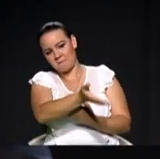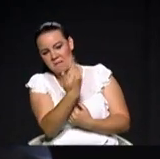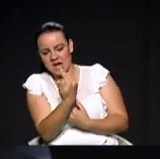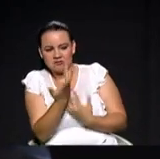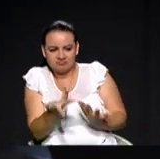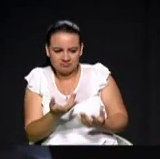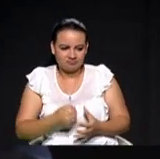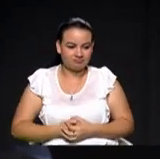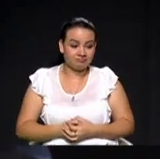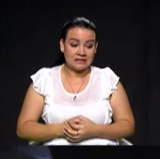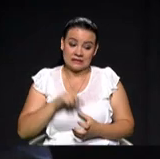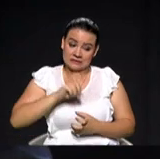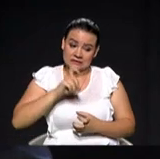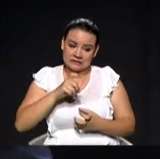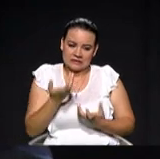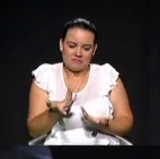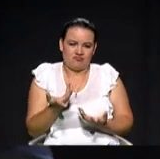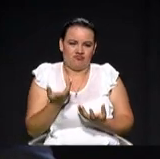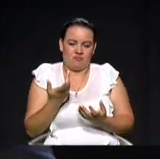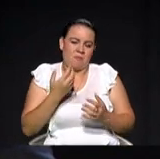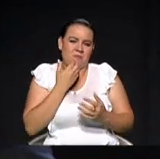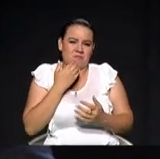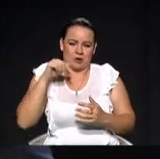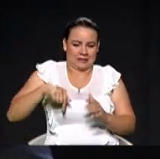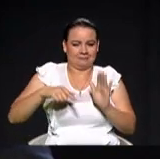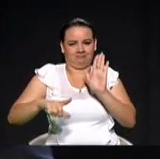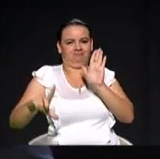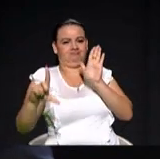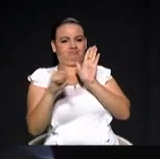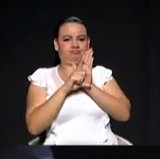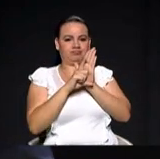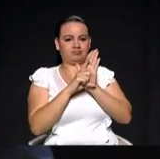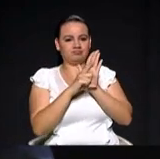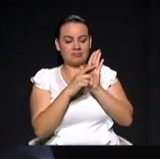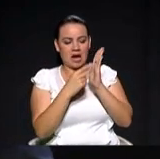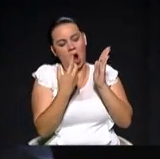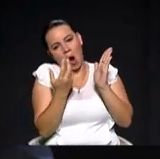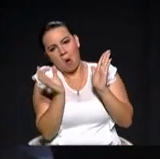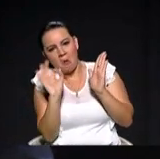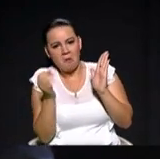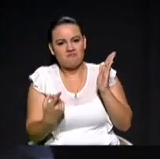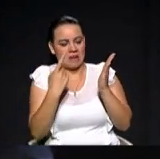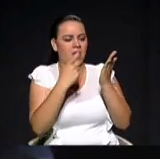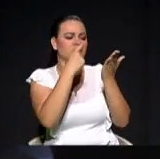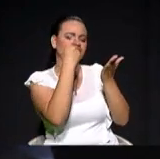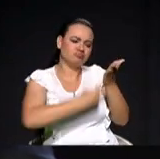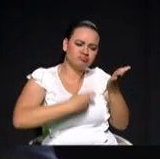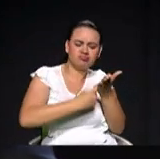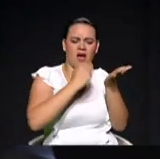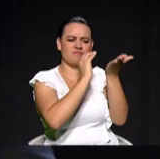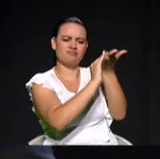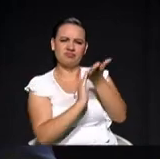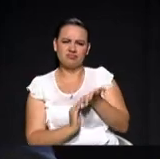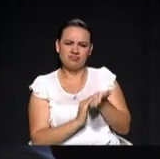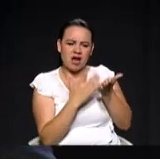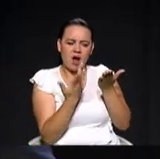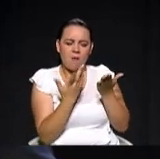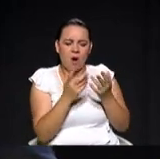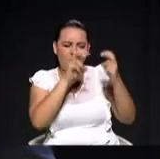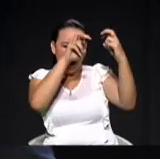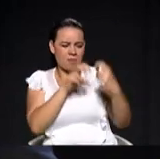cual se requiere la ley utilizar la ley que ya hay y se requiere modificaciones impulsar una modificación que permita entablar